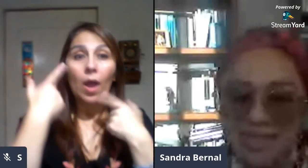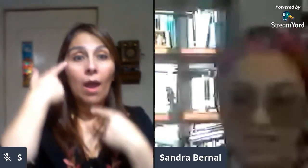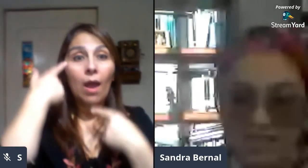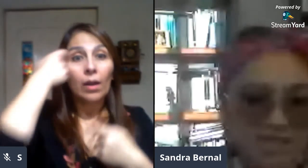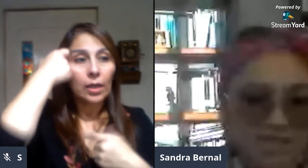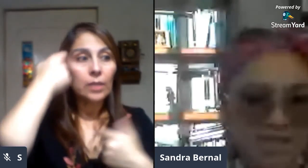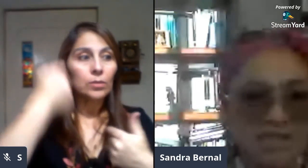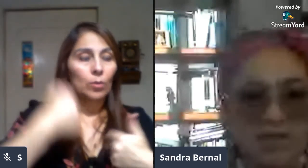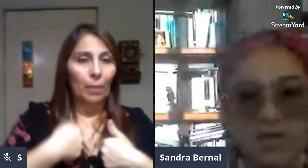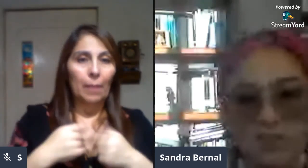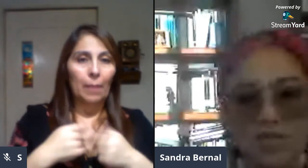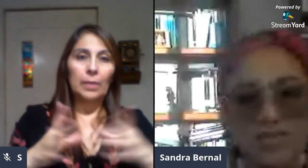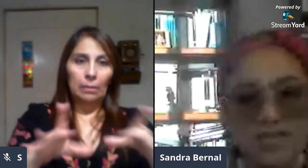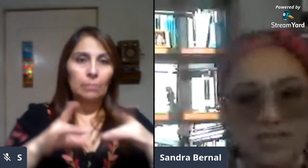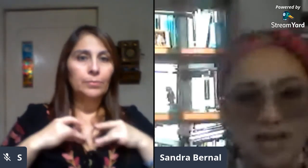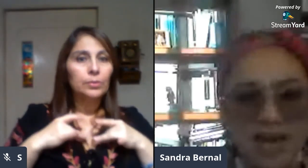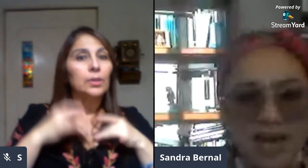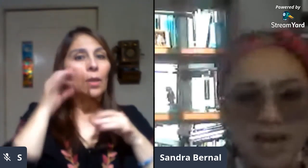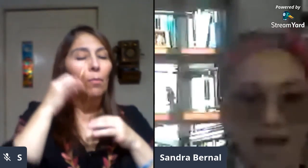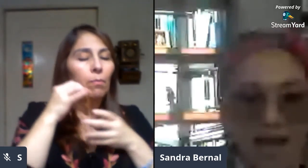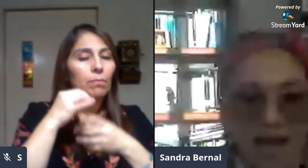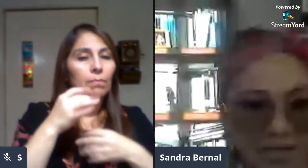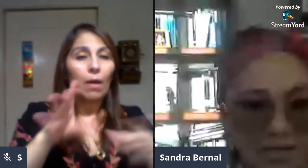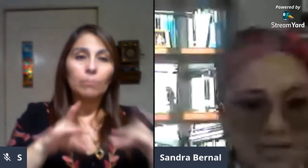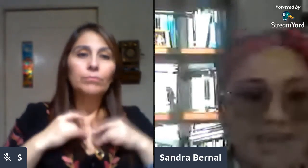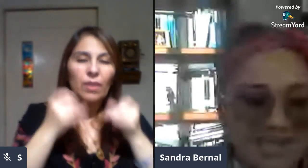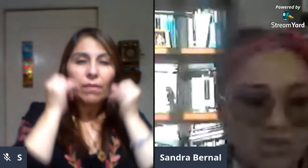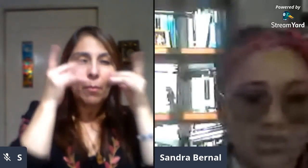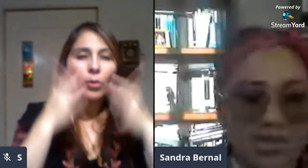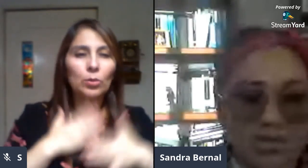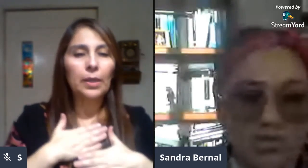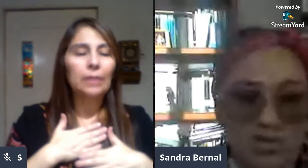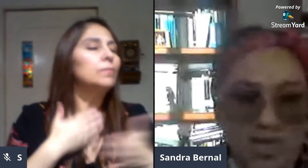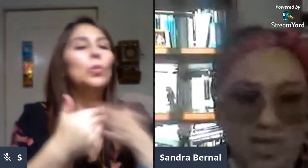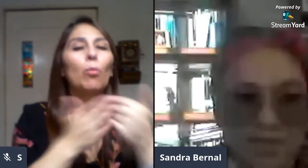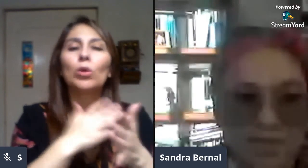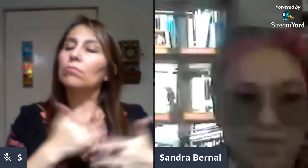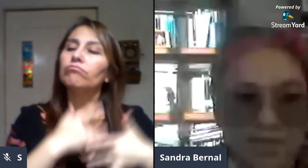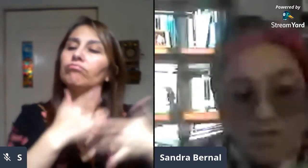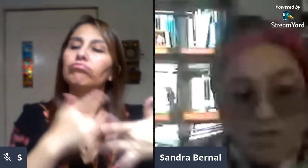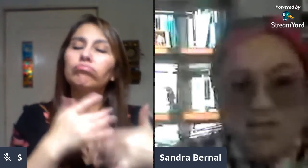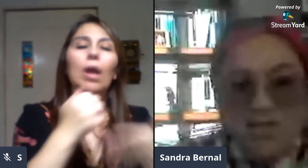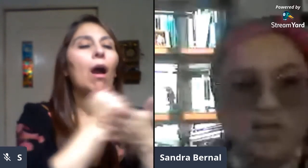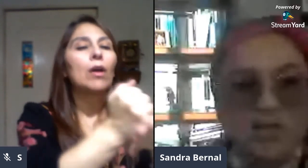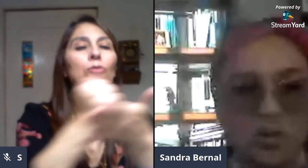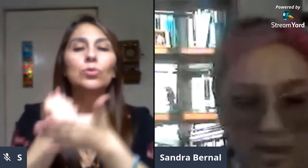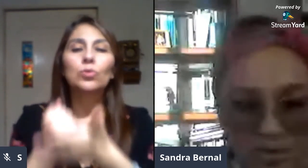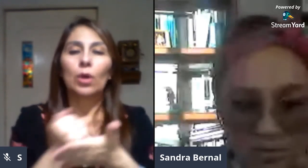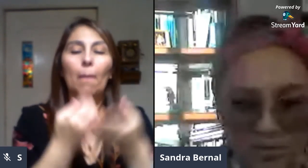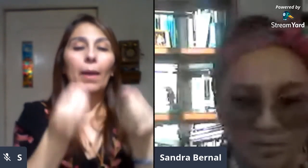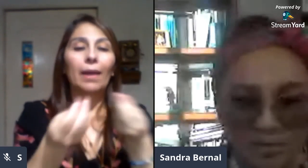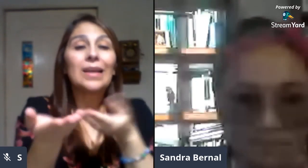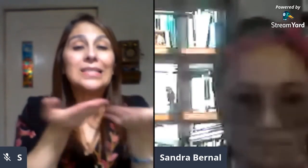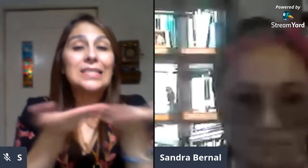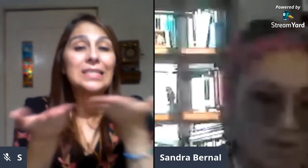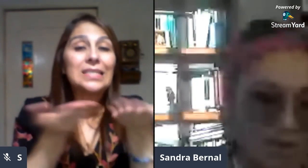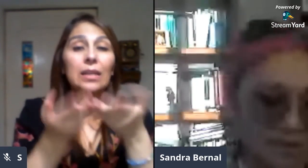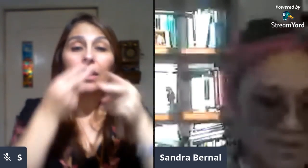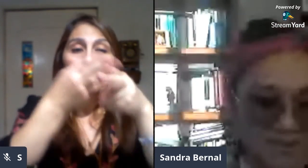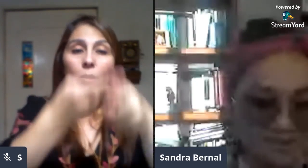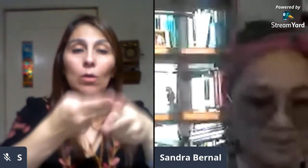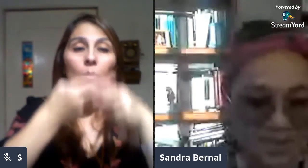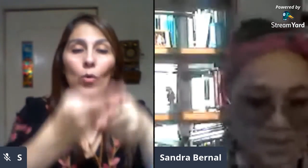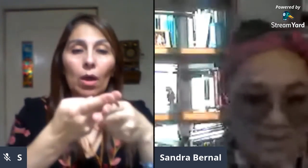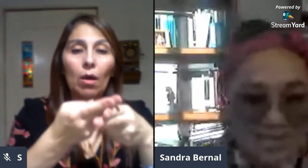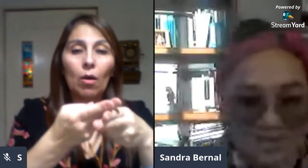están dispuestas y van a seguir estando dispuestas a ayudar y a ejercer esos servicios, por así decirlo, de cuidado para